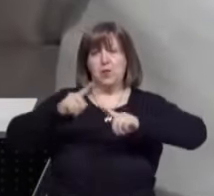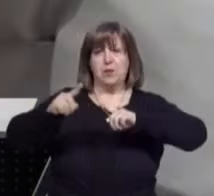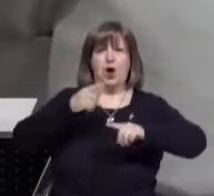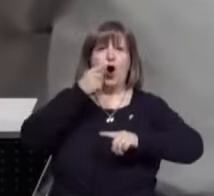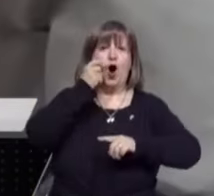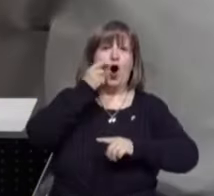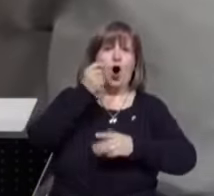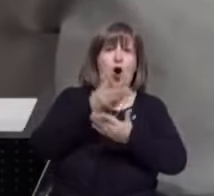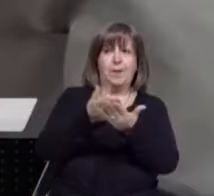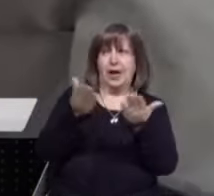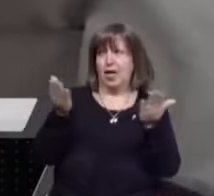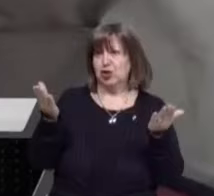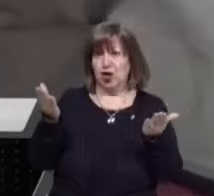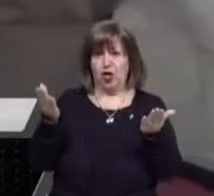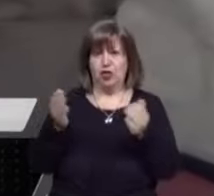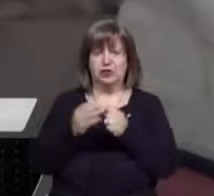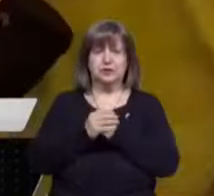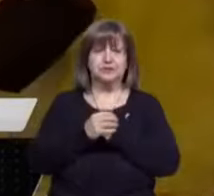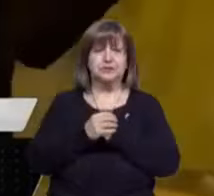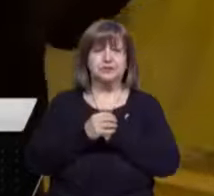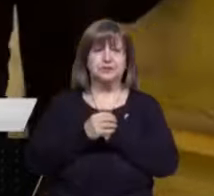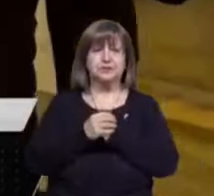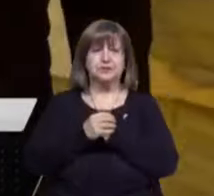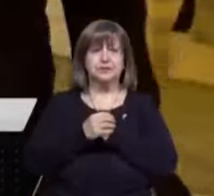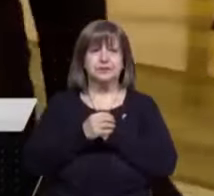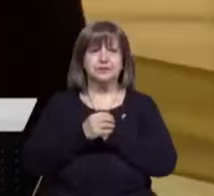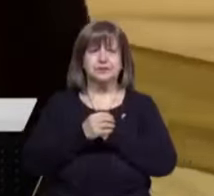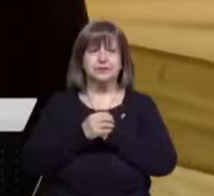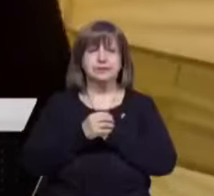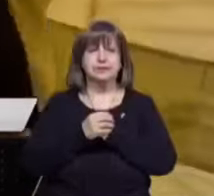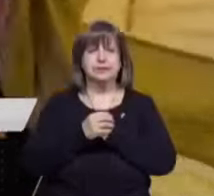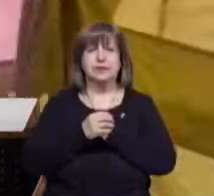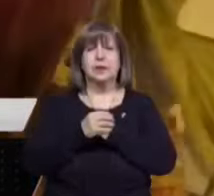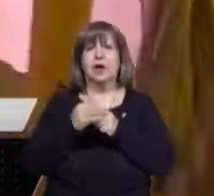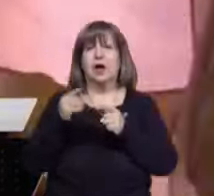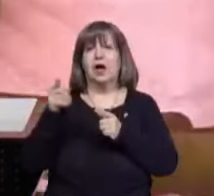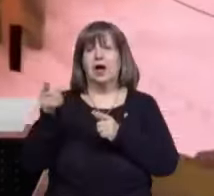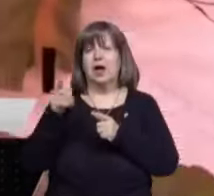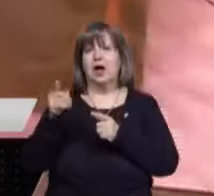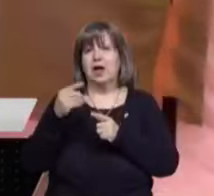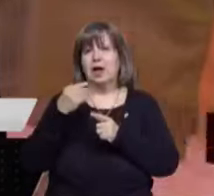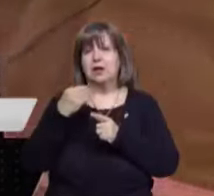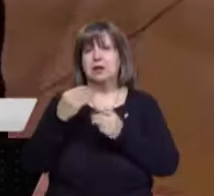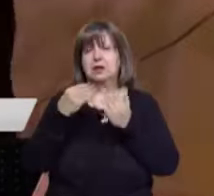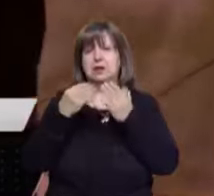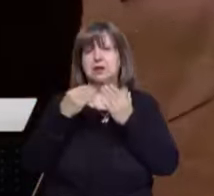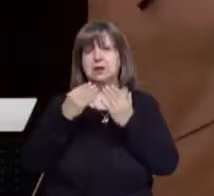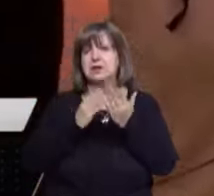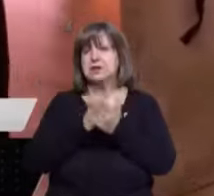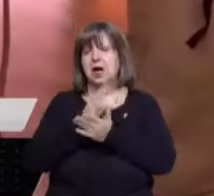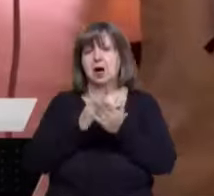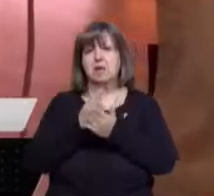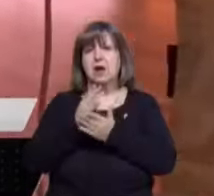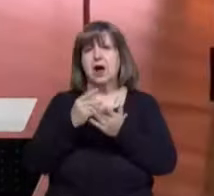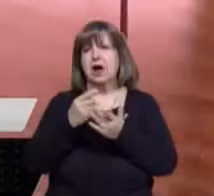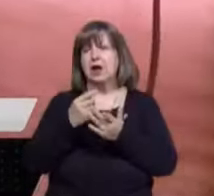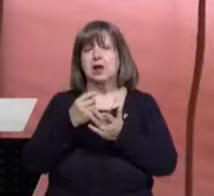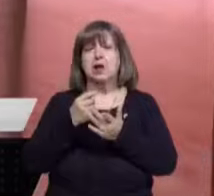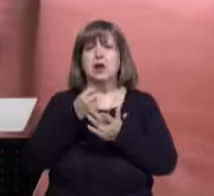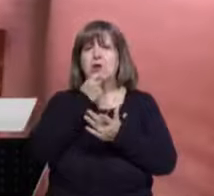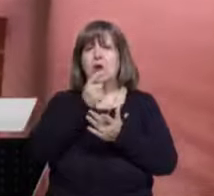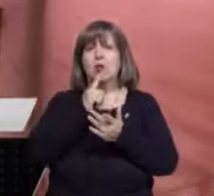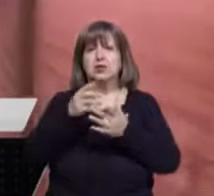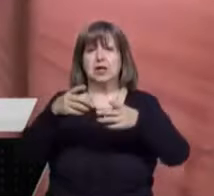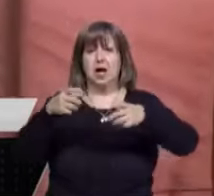entramos eran todos varones los que estaban ahí. Son muy agradecidos y muy bendecidos con la comida. Cuesta mucho tirar la comida acá